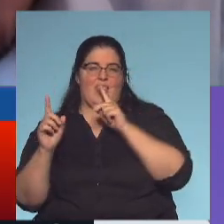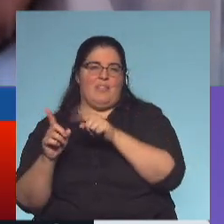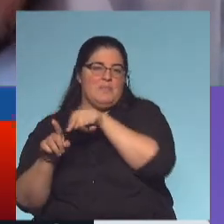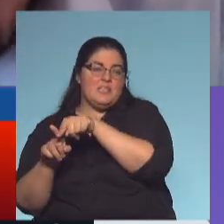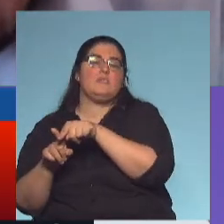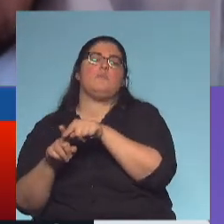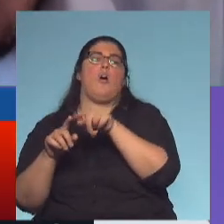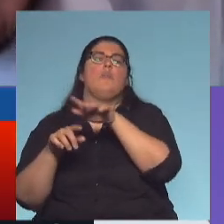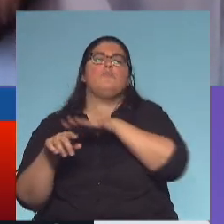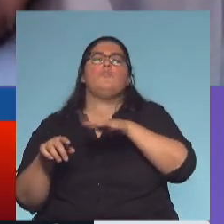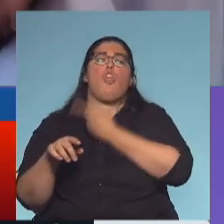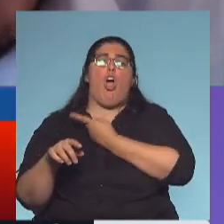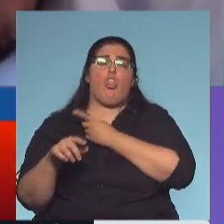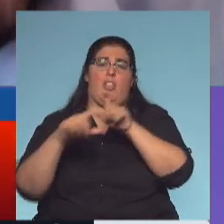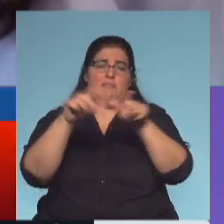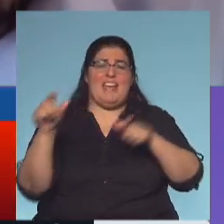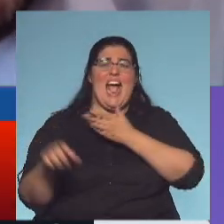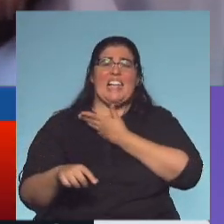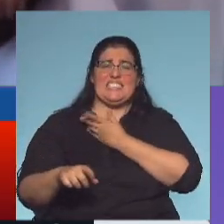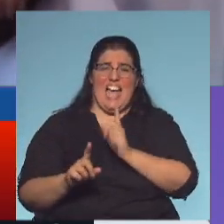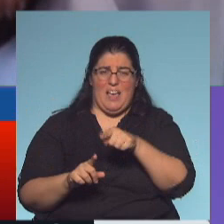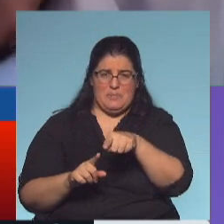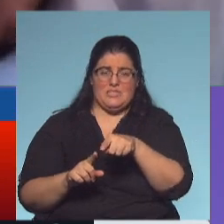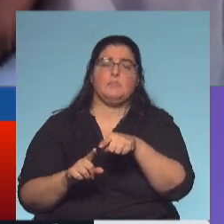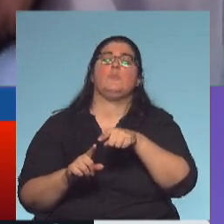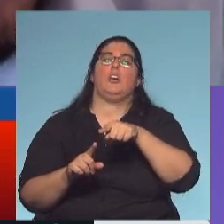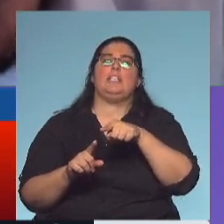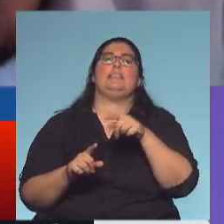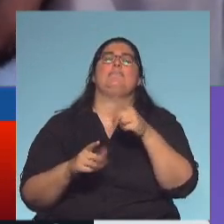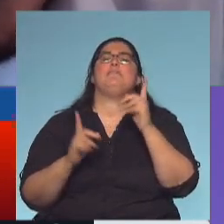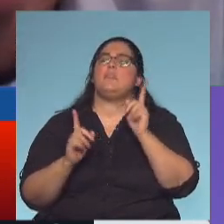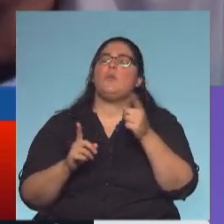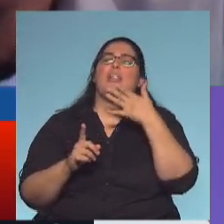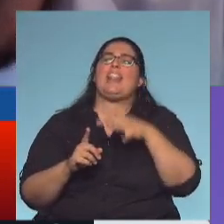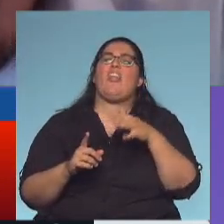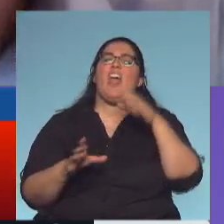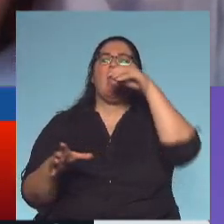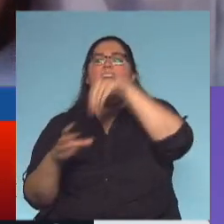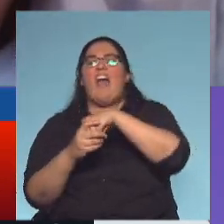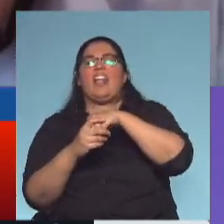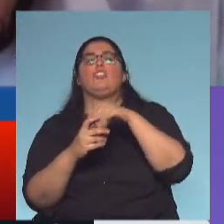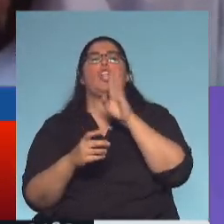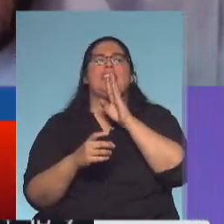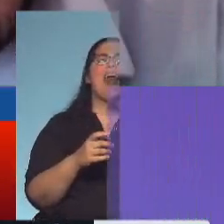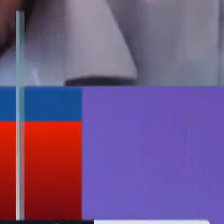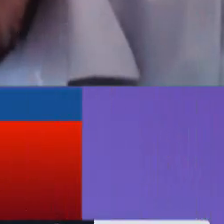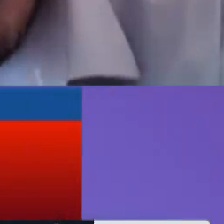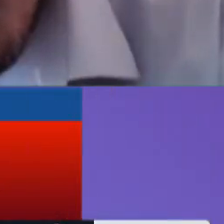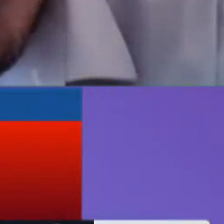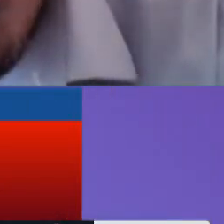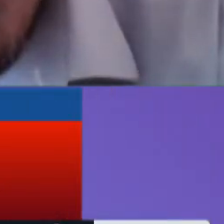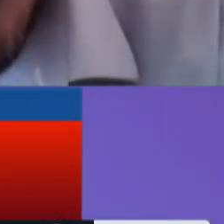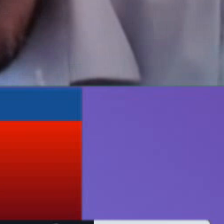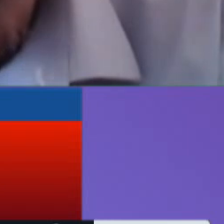que estamos en este momento en una situación de conflictividad interna, doméstica, tanto de Israel por un lado como